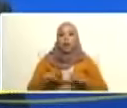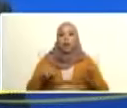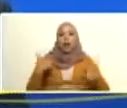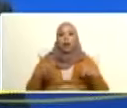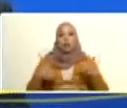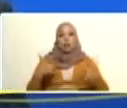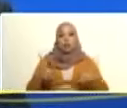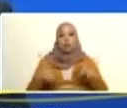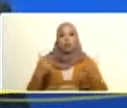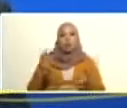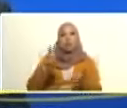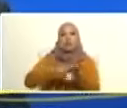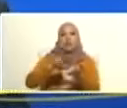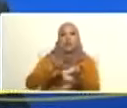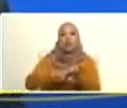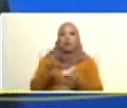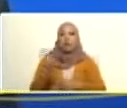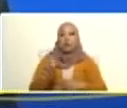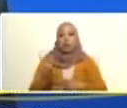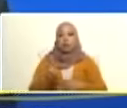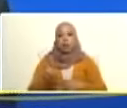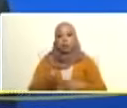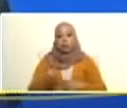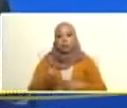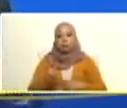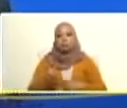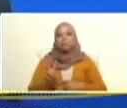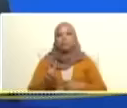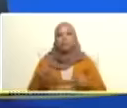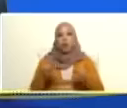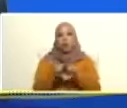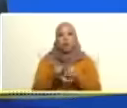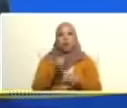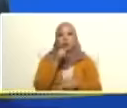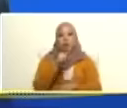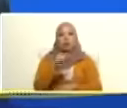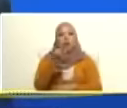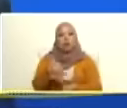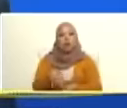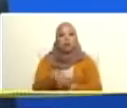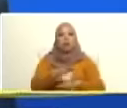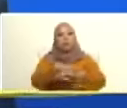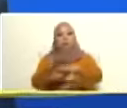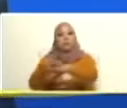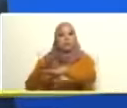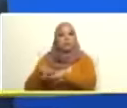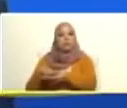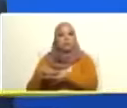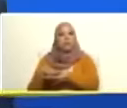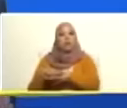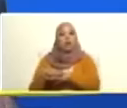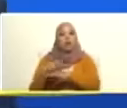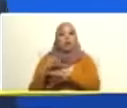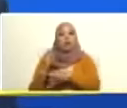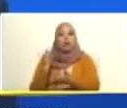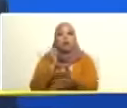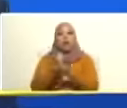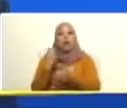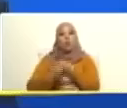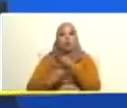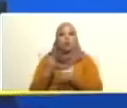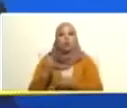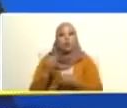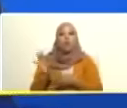actividad de seguros en Venezuela. Igualmente anunció la instalación para